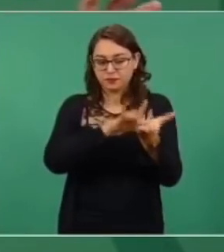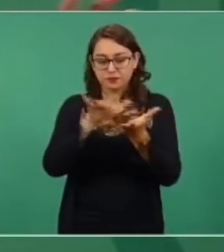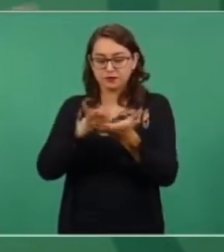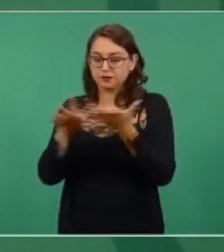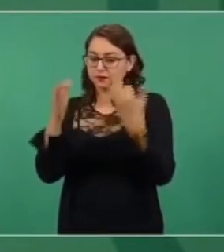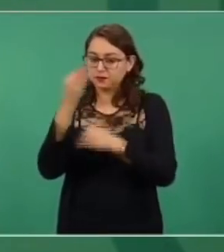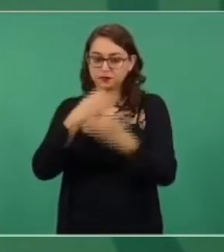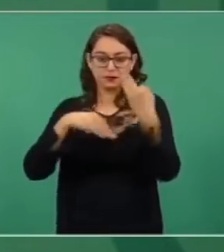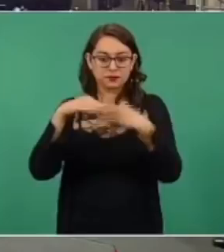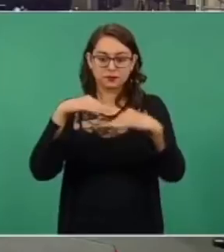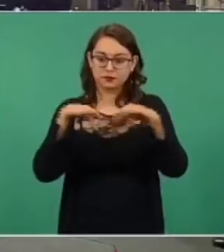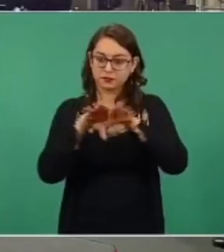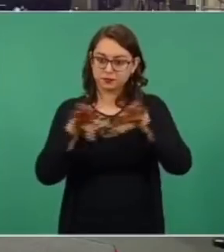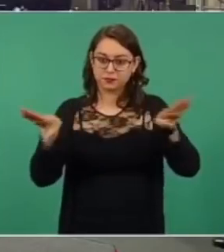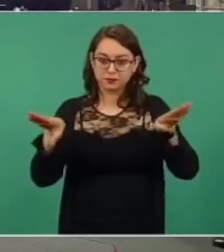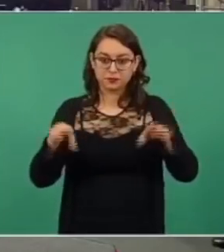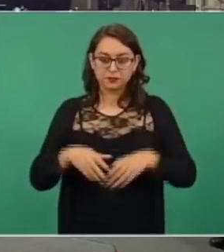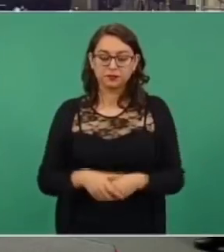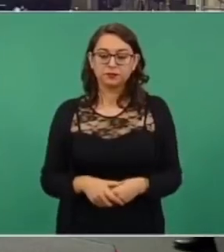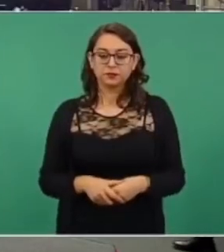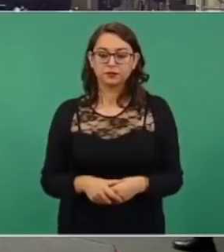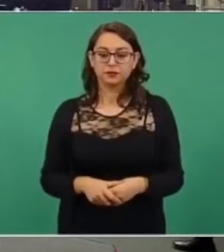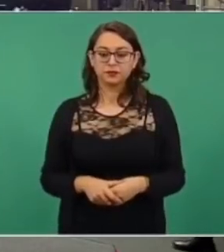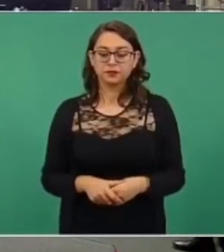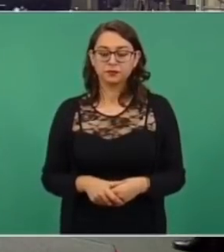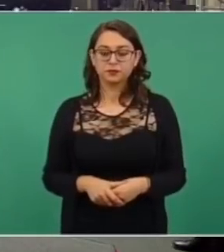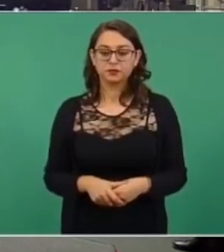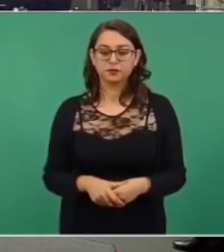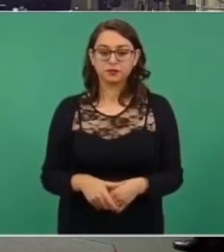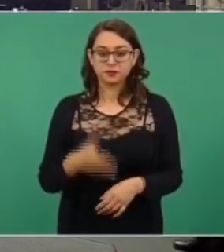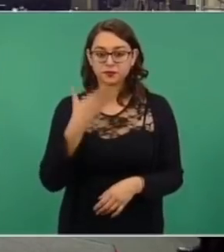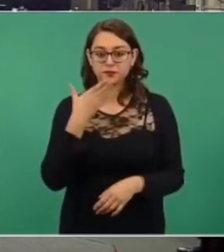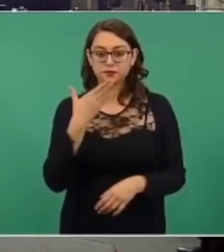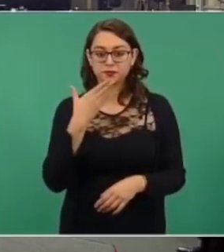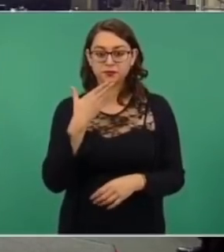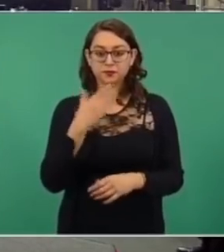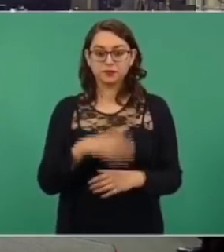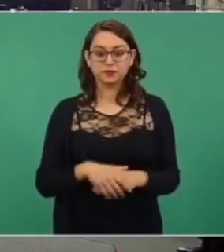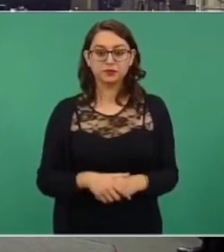trabajadores en lo que podamos. Muy bien.